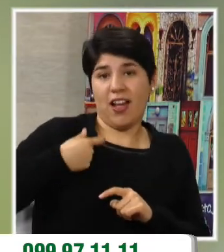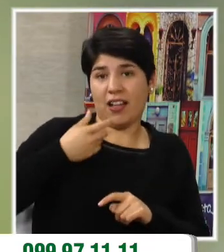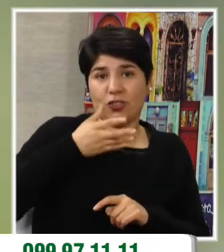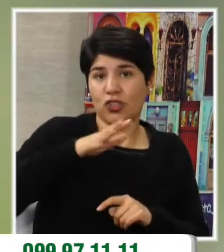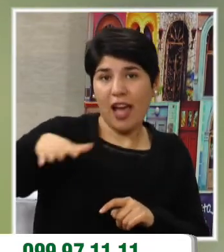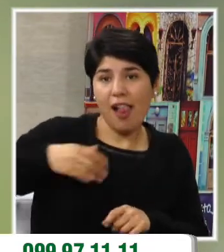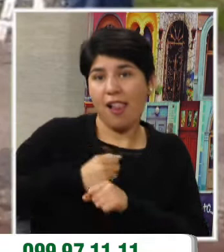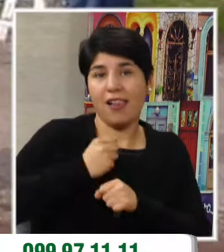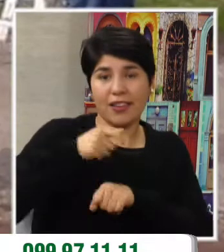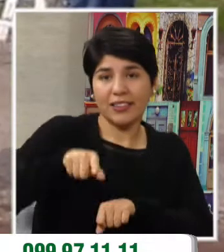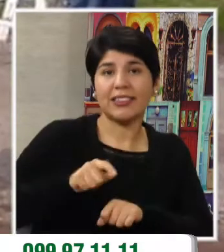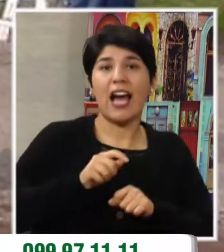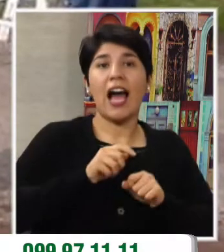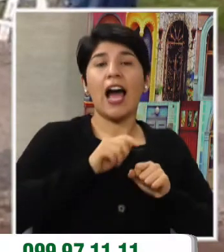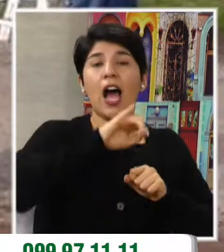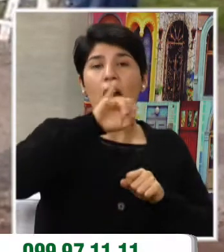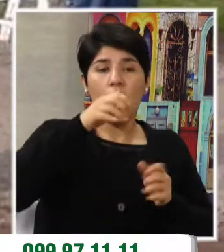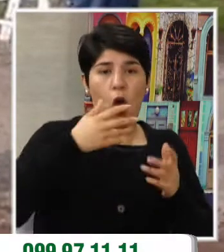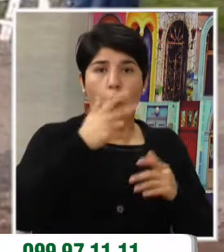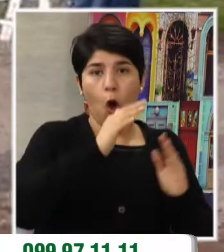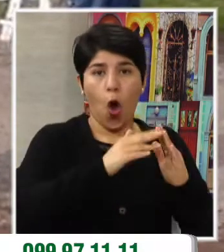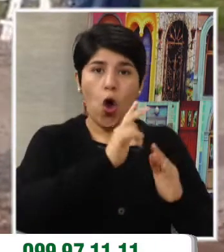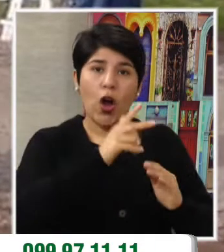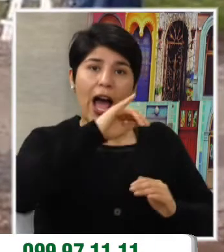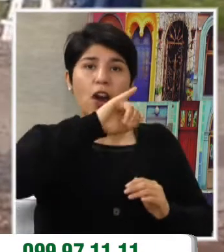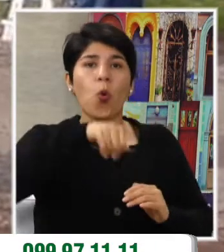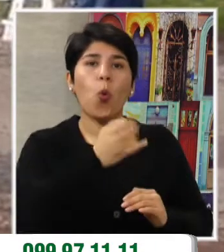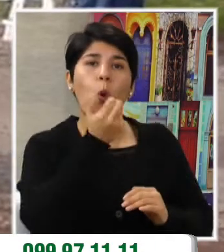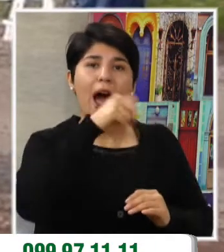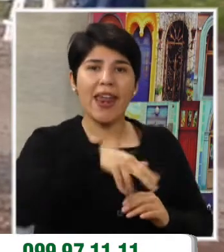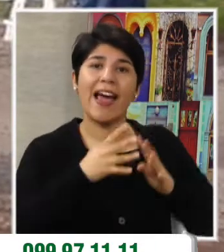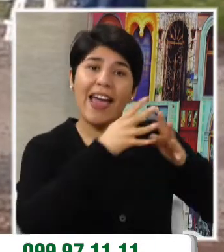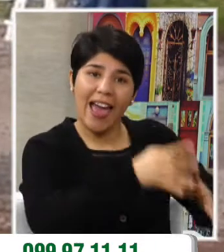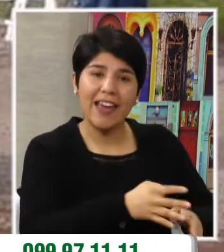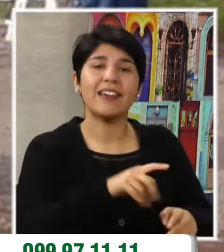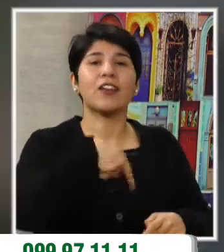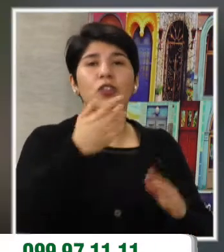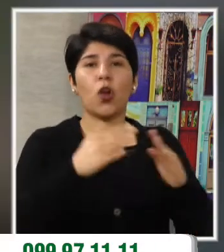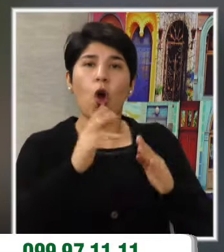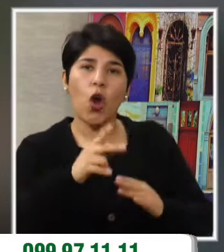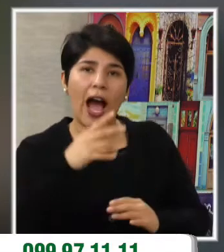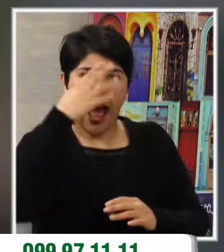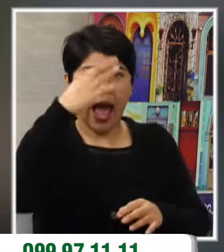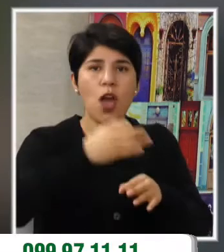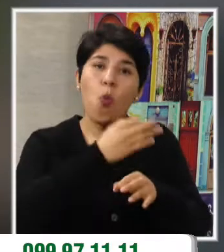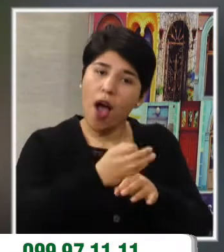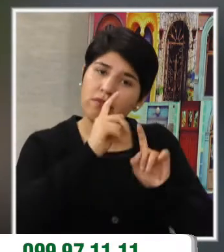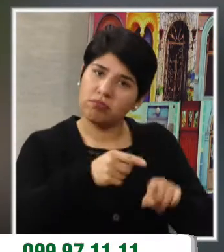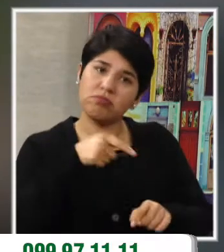juana guerra y también está en el hogar de agua o sea que llegamos a los hogares del departamento